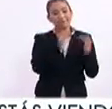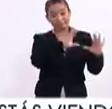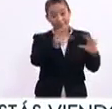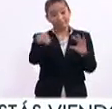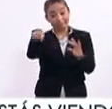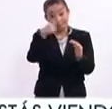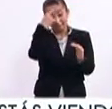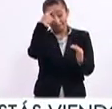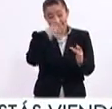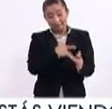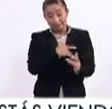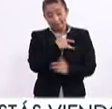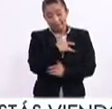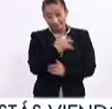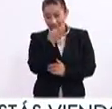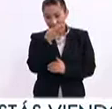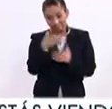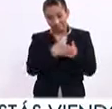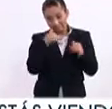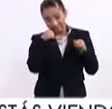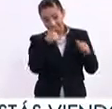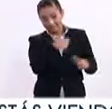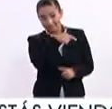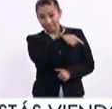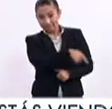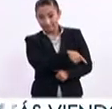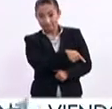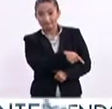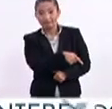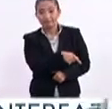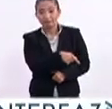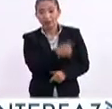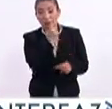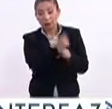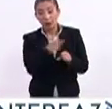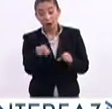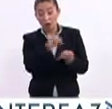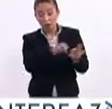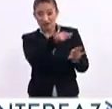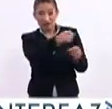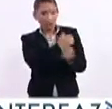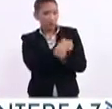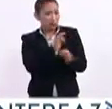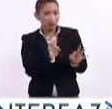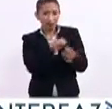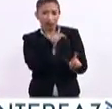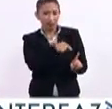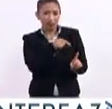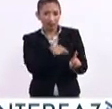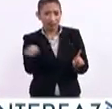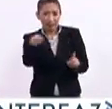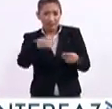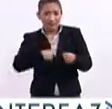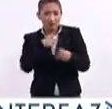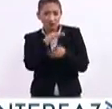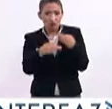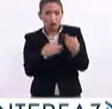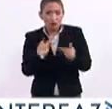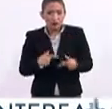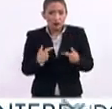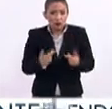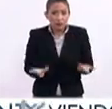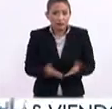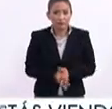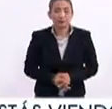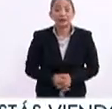opinión pública y llamar la atención primero de la importancia de la educación en la vida de todas las